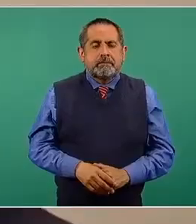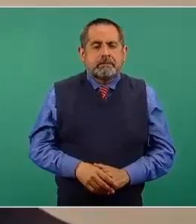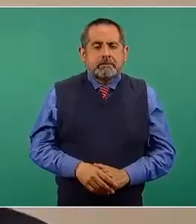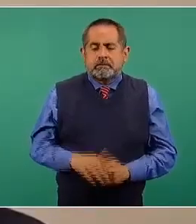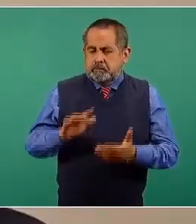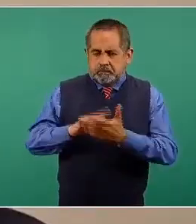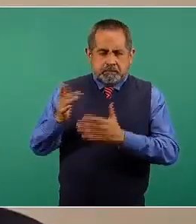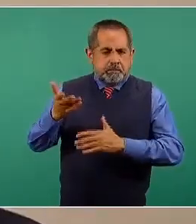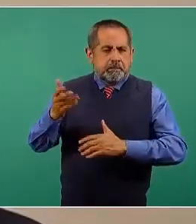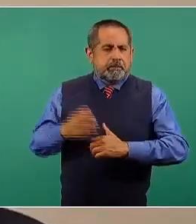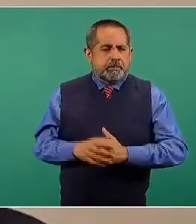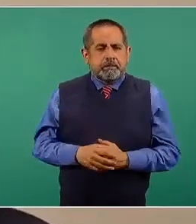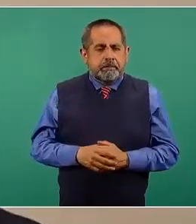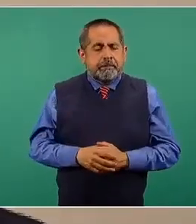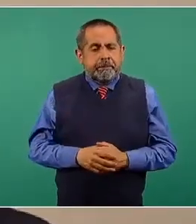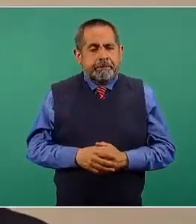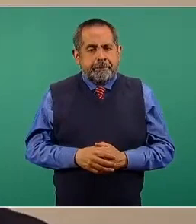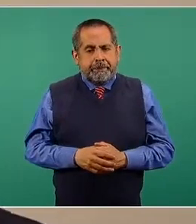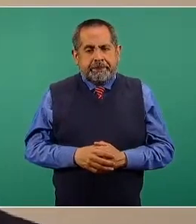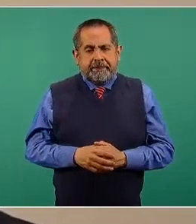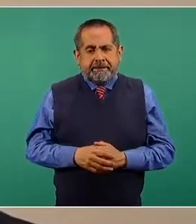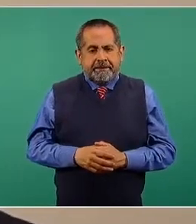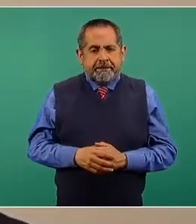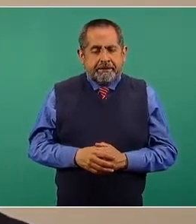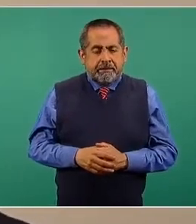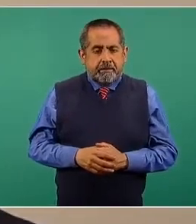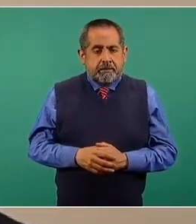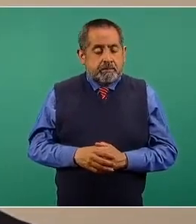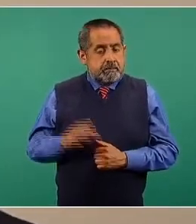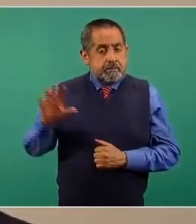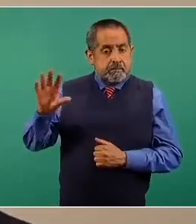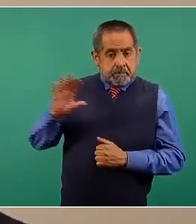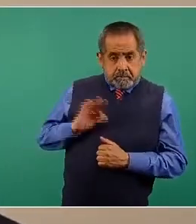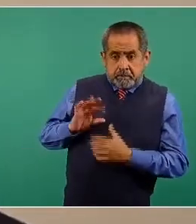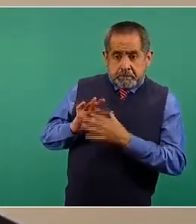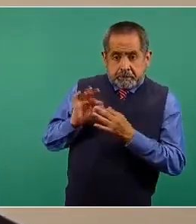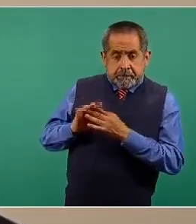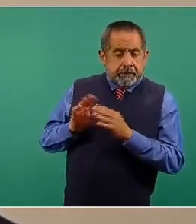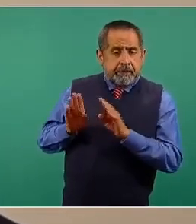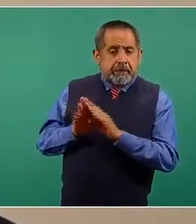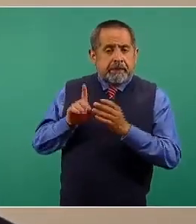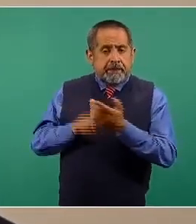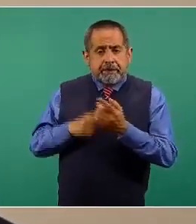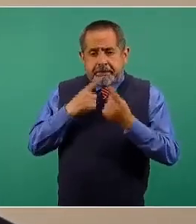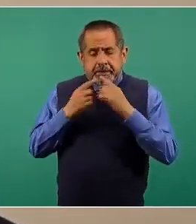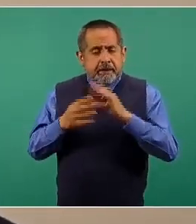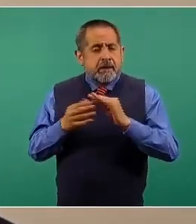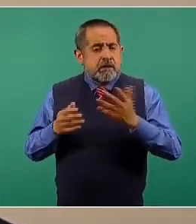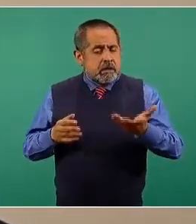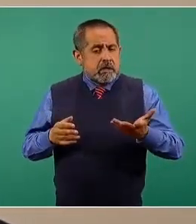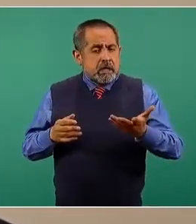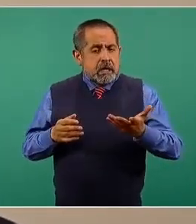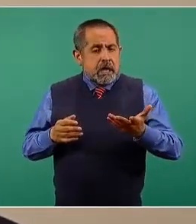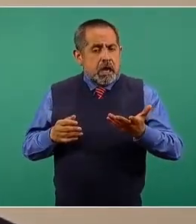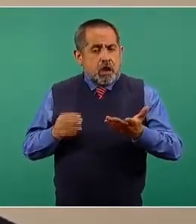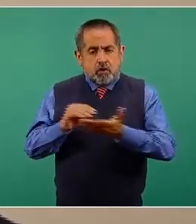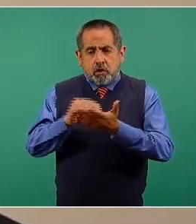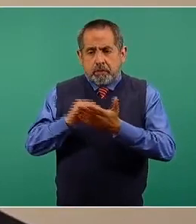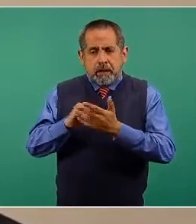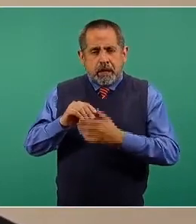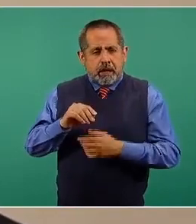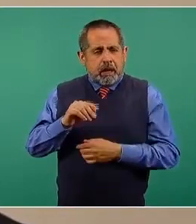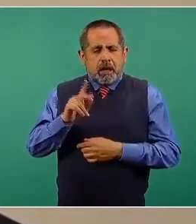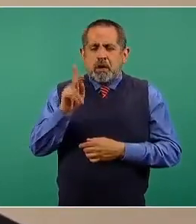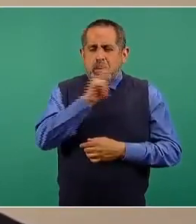de los tratamientos que el subsecretario ha confirmado o nos ha comentado son precisamente el oxígeno suplementario. Recordemos